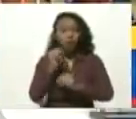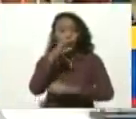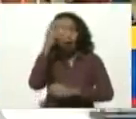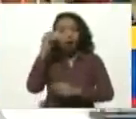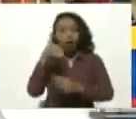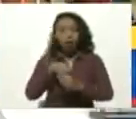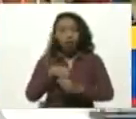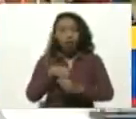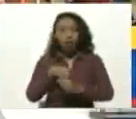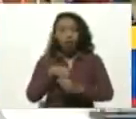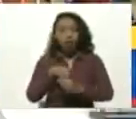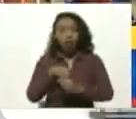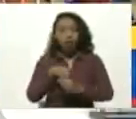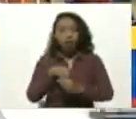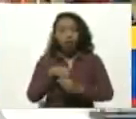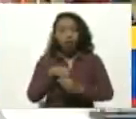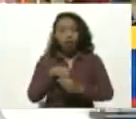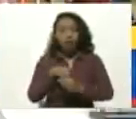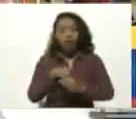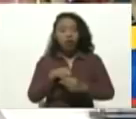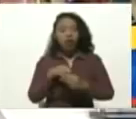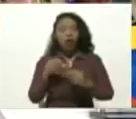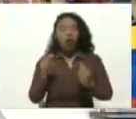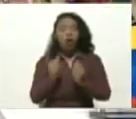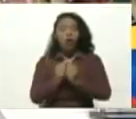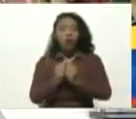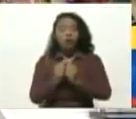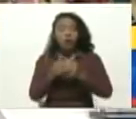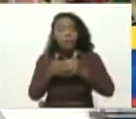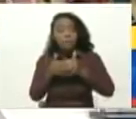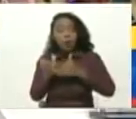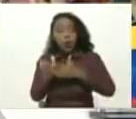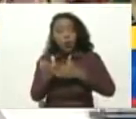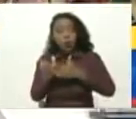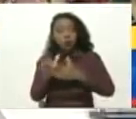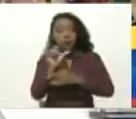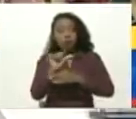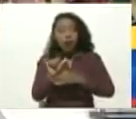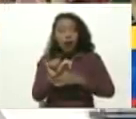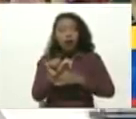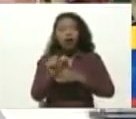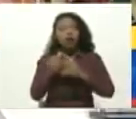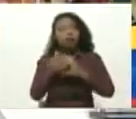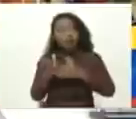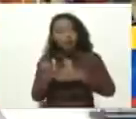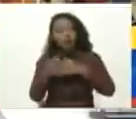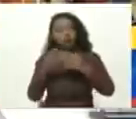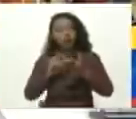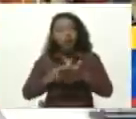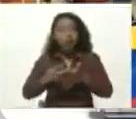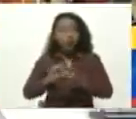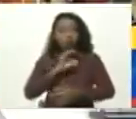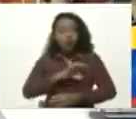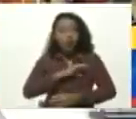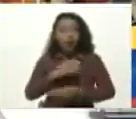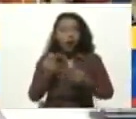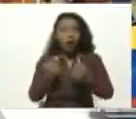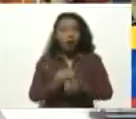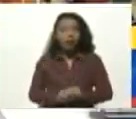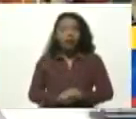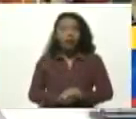cuarentena, con la flexibilidad de la actividad laboral, social, económica.